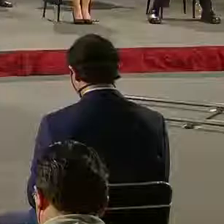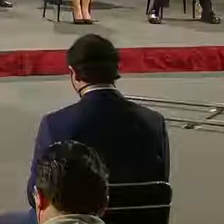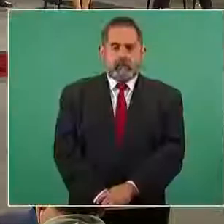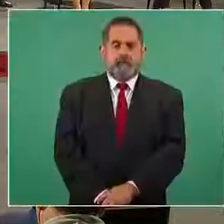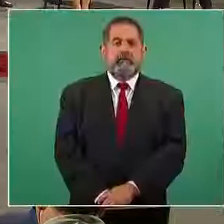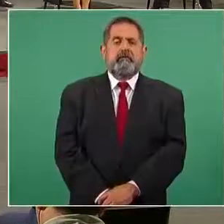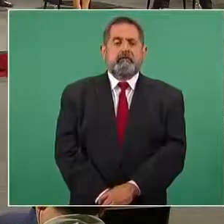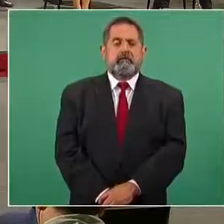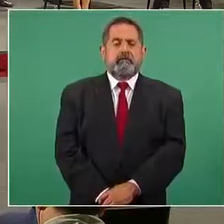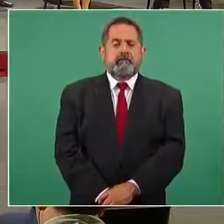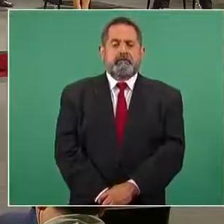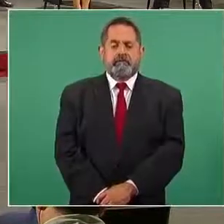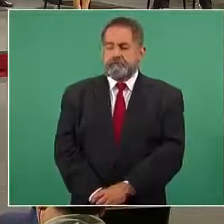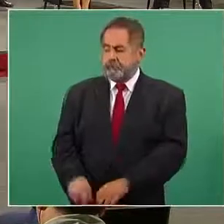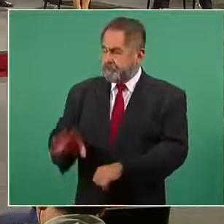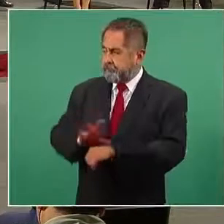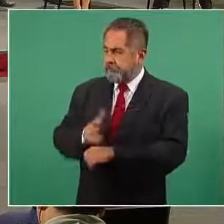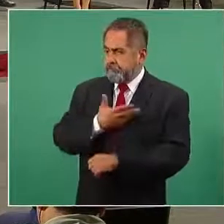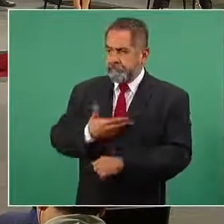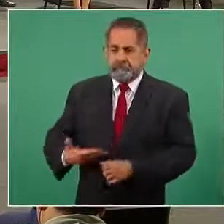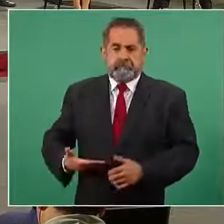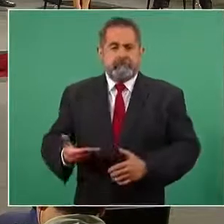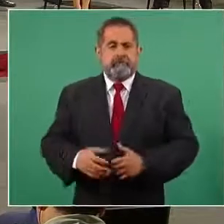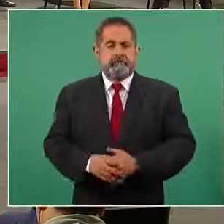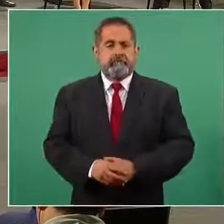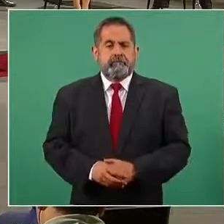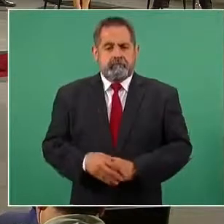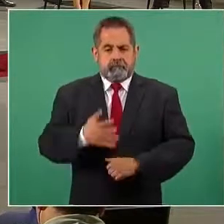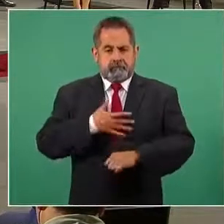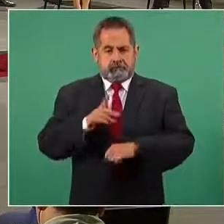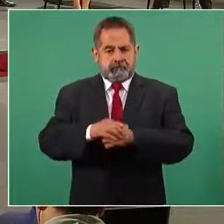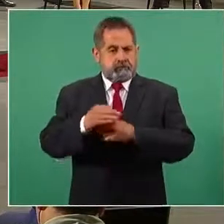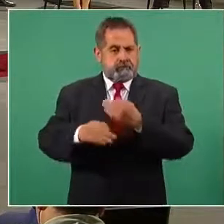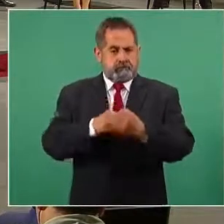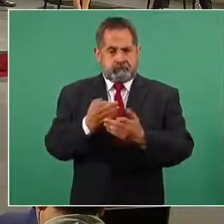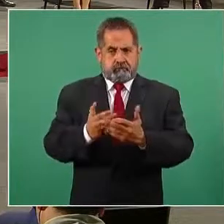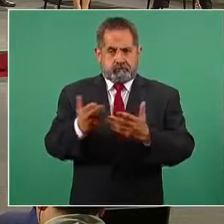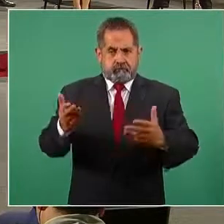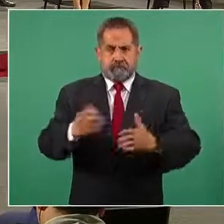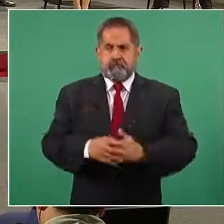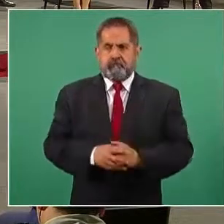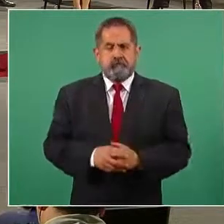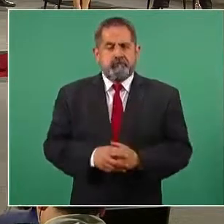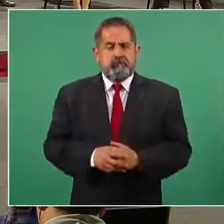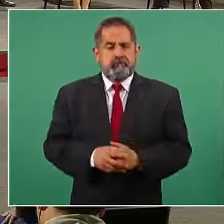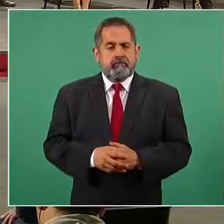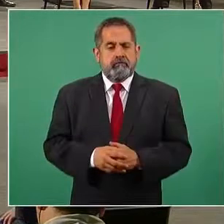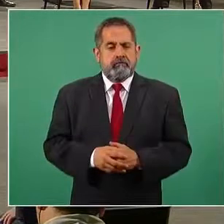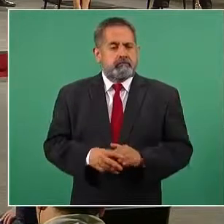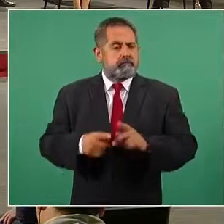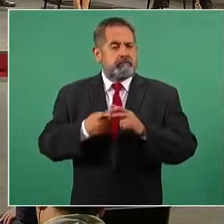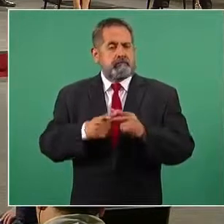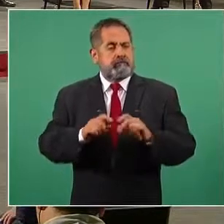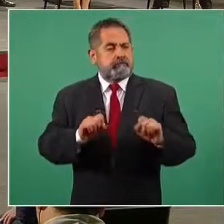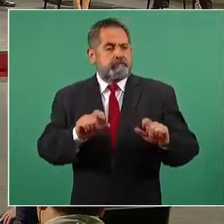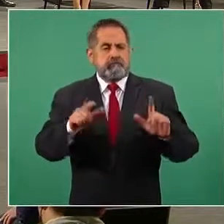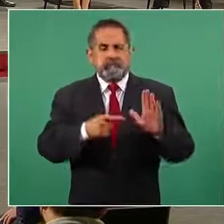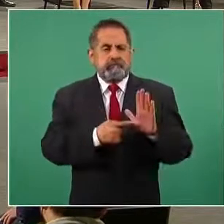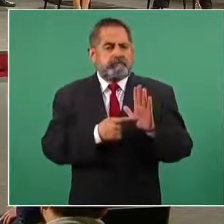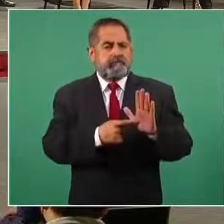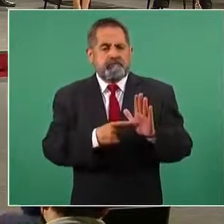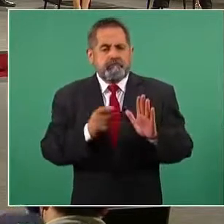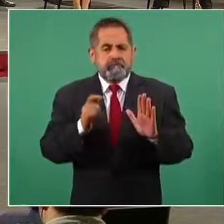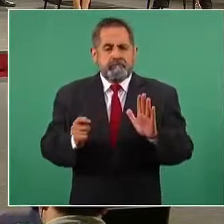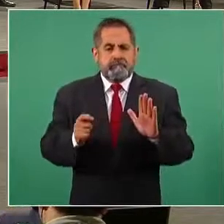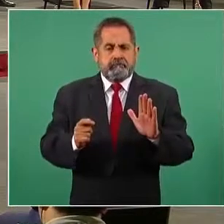Adelante. Con su permiso, señor presidente. Buenos días, tengan todas y todos. Para presentar